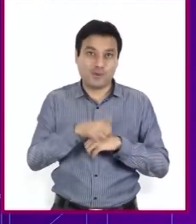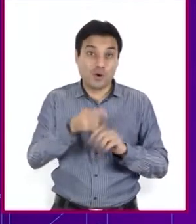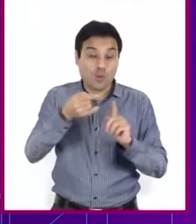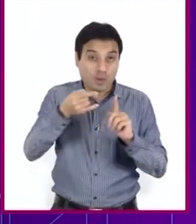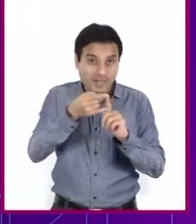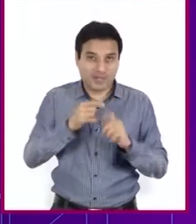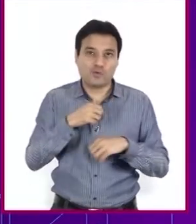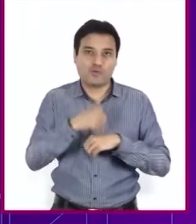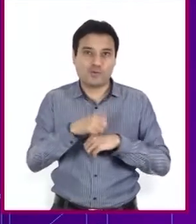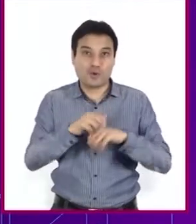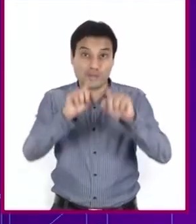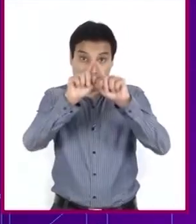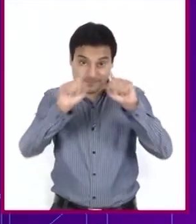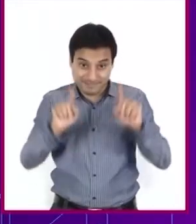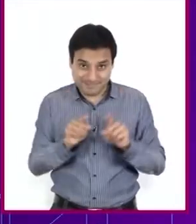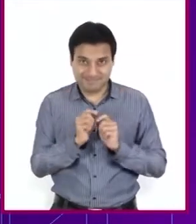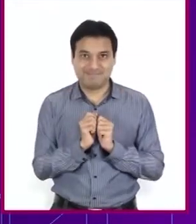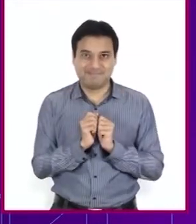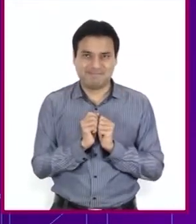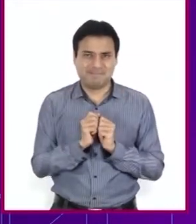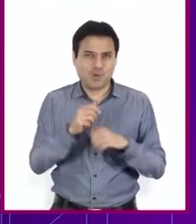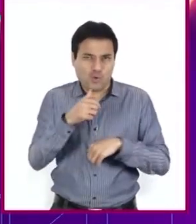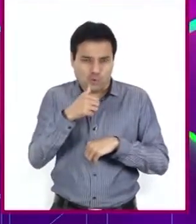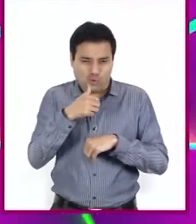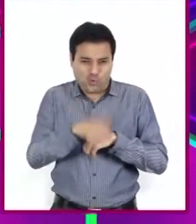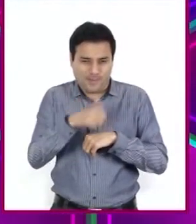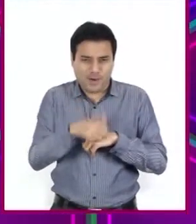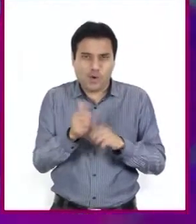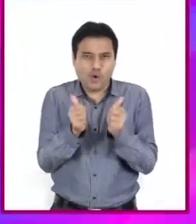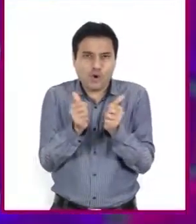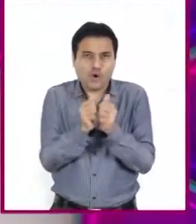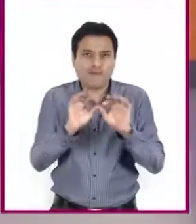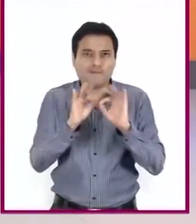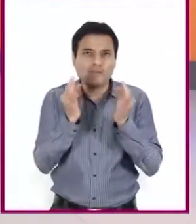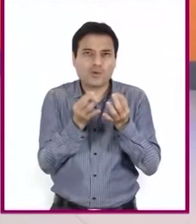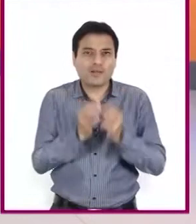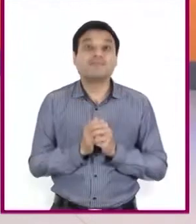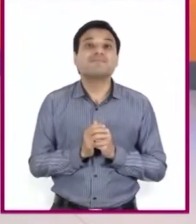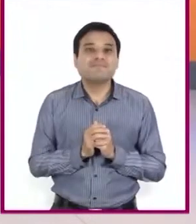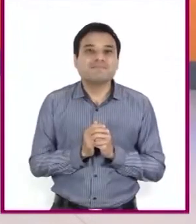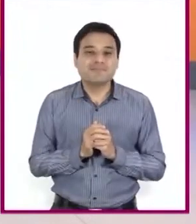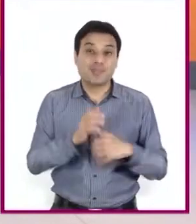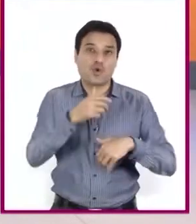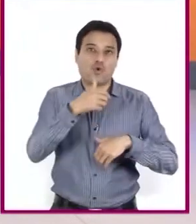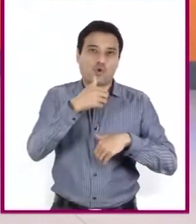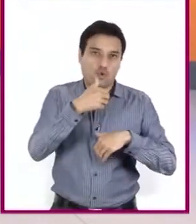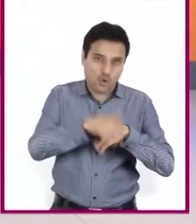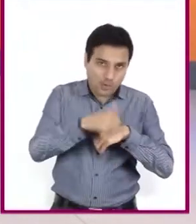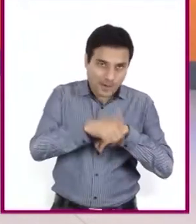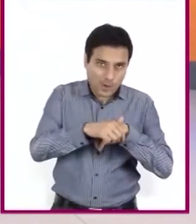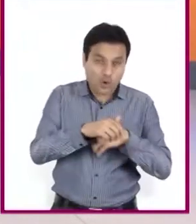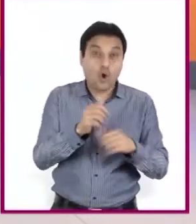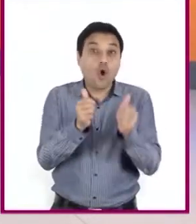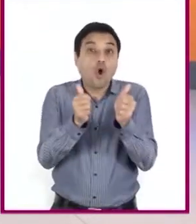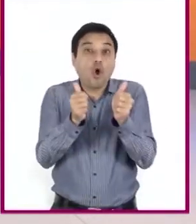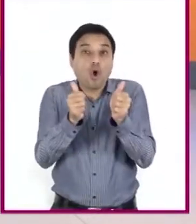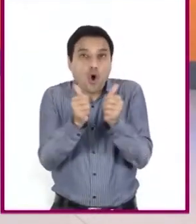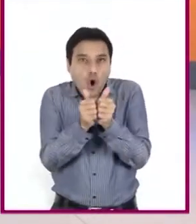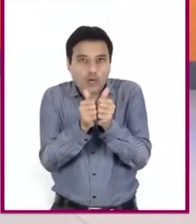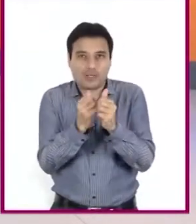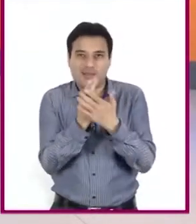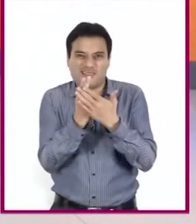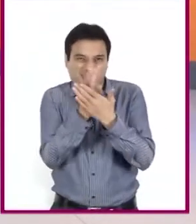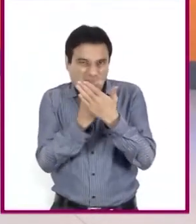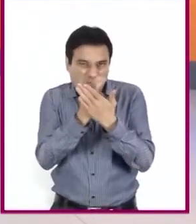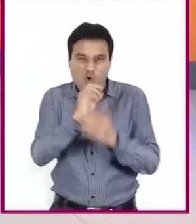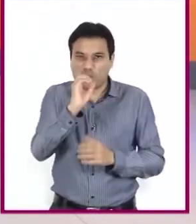pentagonales. Los números figurados relacionan la aritmética con la geometría y permiten demostrar